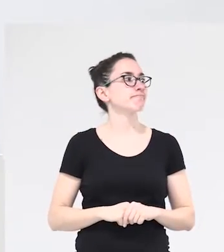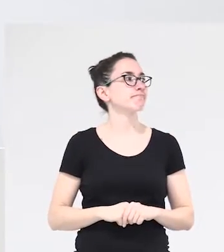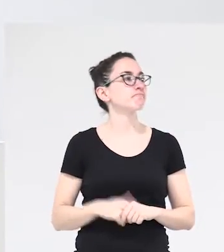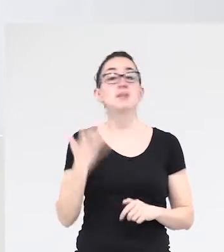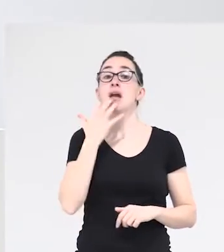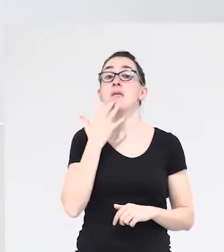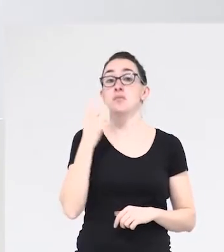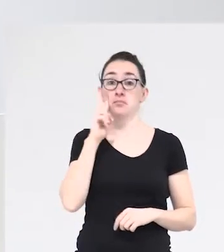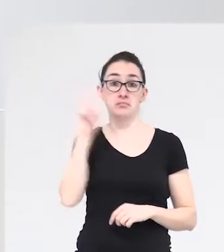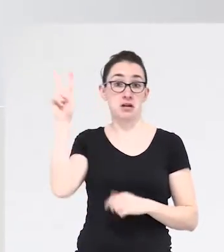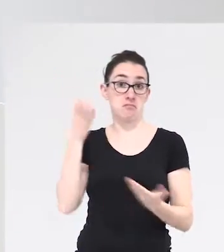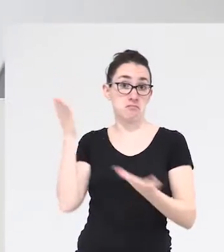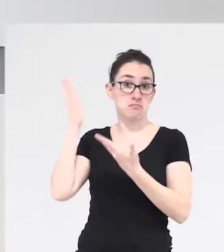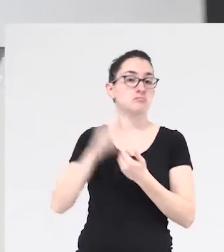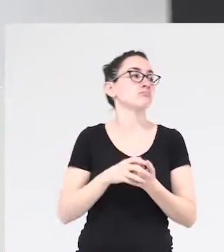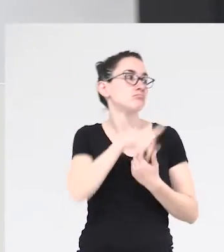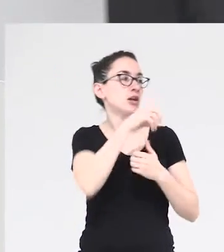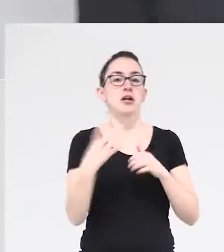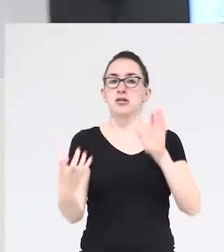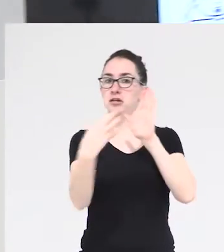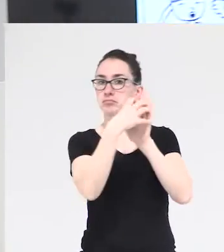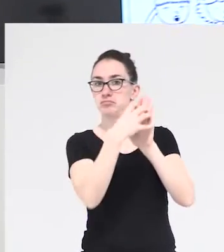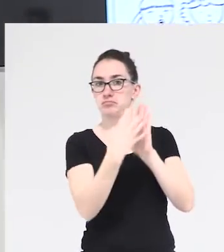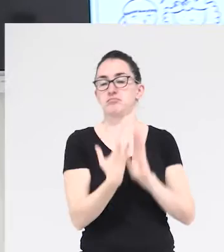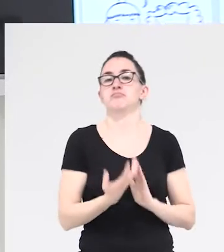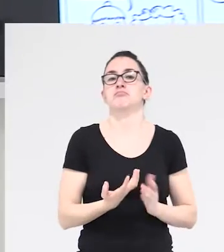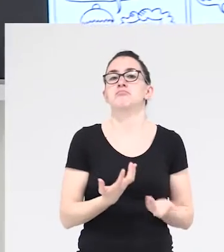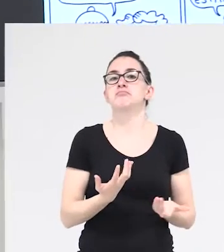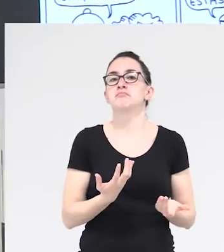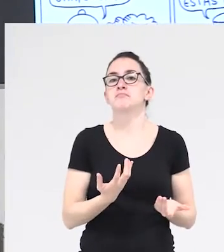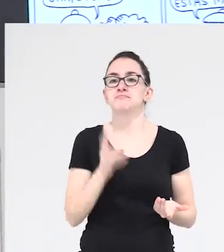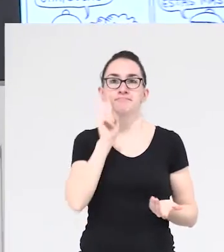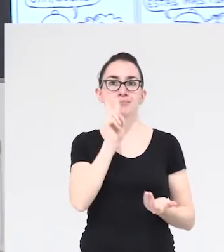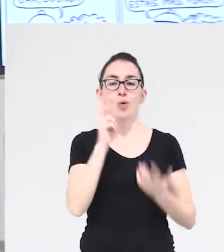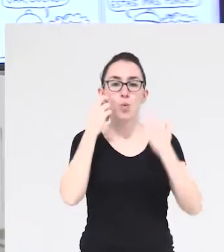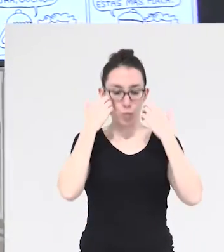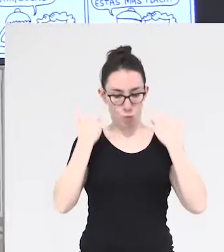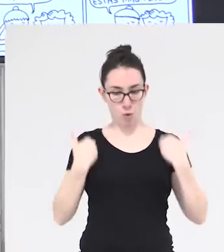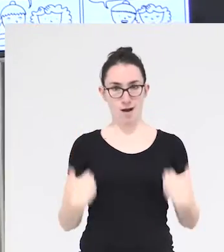Por ejemplo, fíjense, ¿no? Cosas como estas, que de repente te encuentras con que el cuerpo,